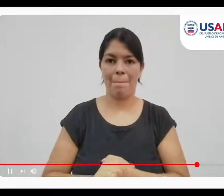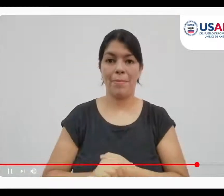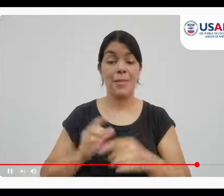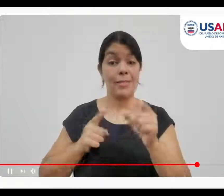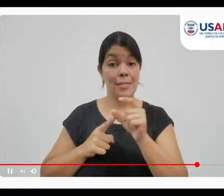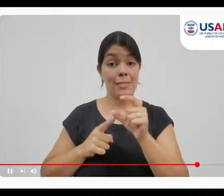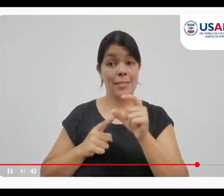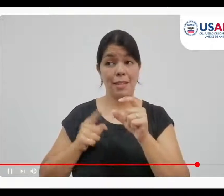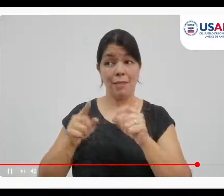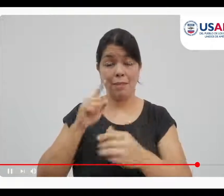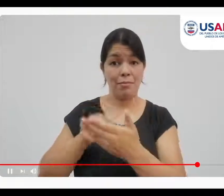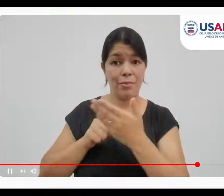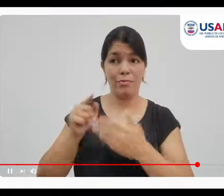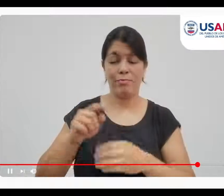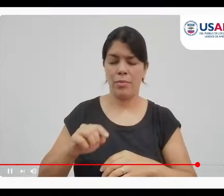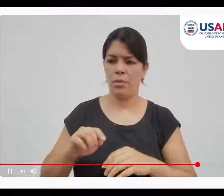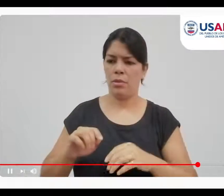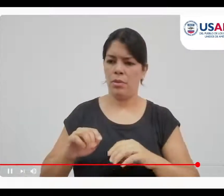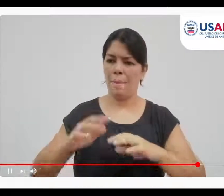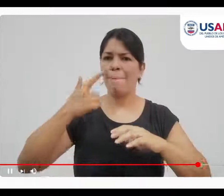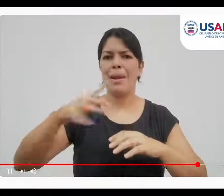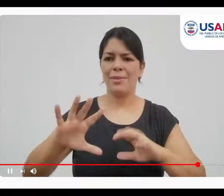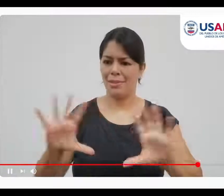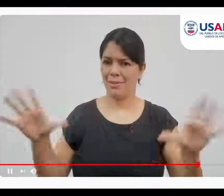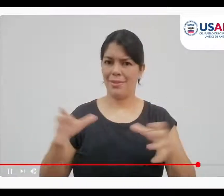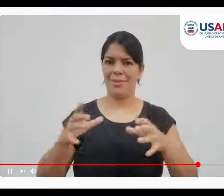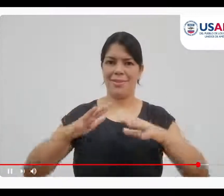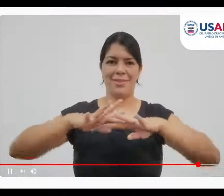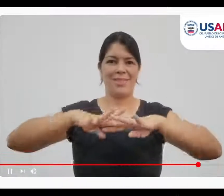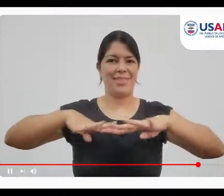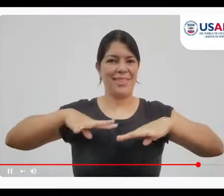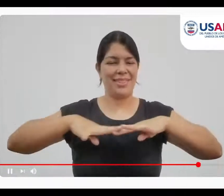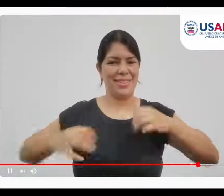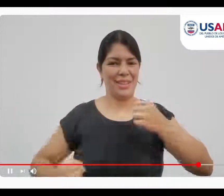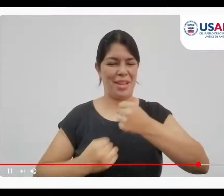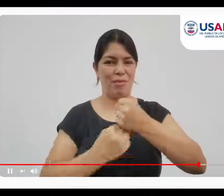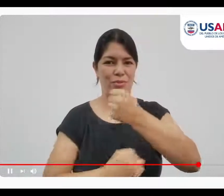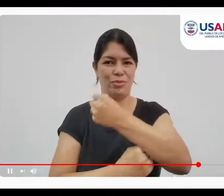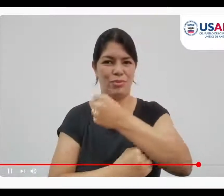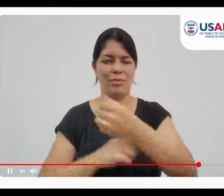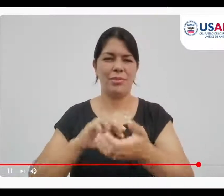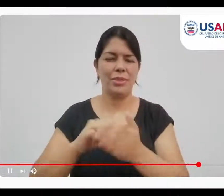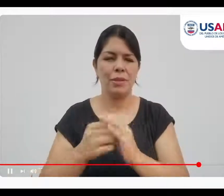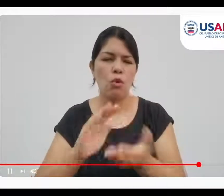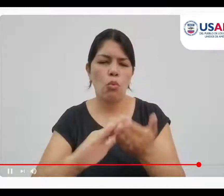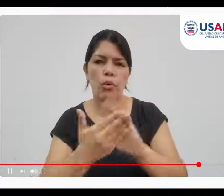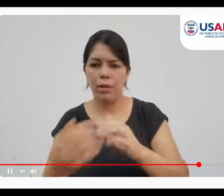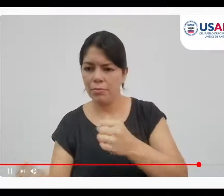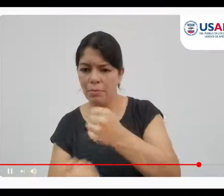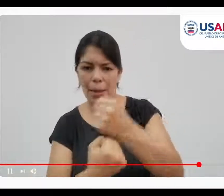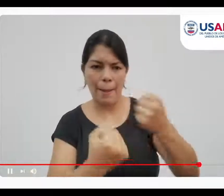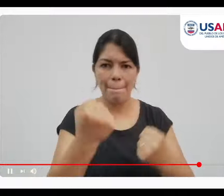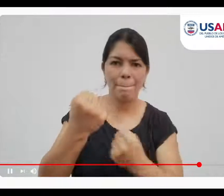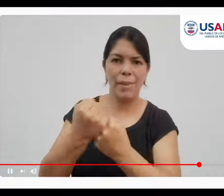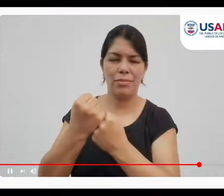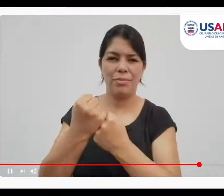del proceso en Ciénaga es la consolidación del colectivo como una red de apoyo. Esto se traduce en el sustento mutuo que se da dentro de la comunidad.